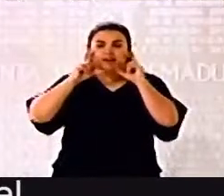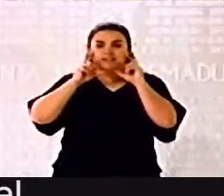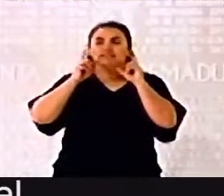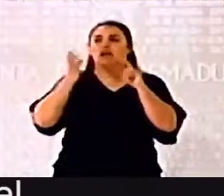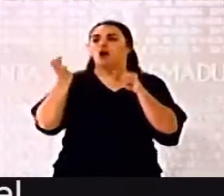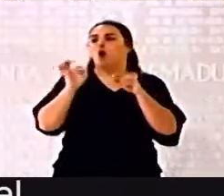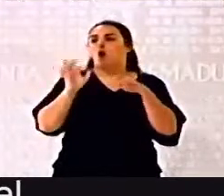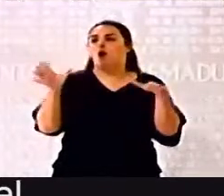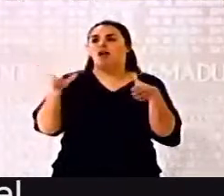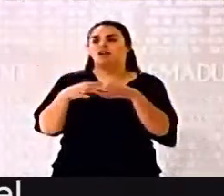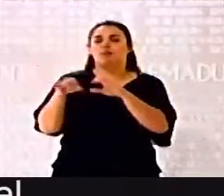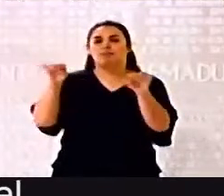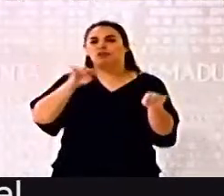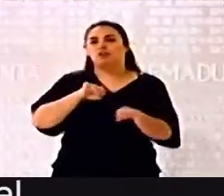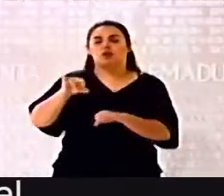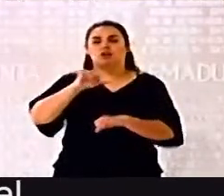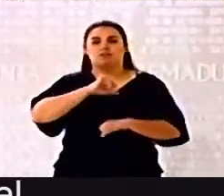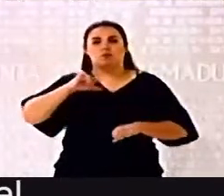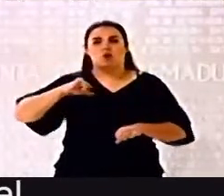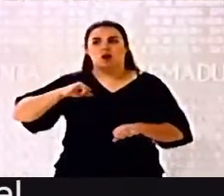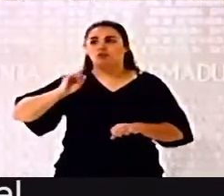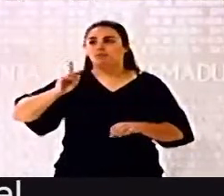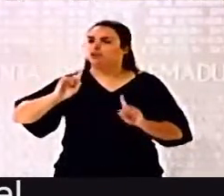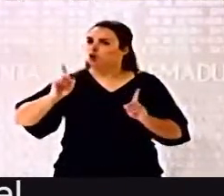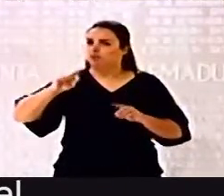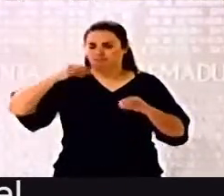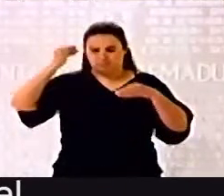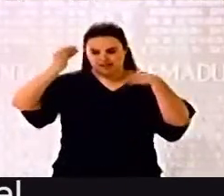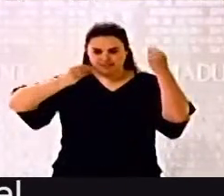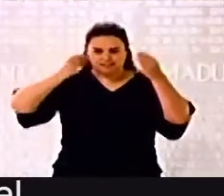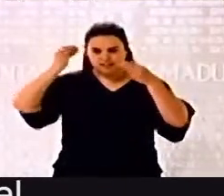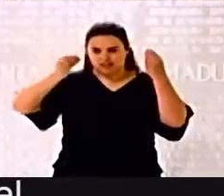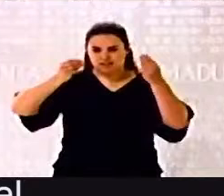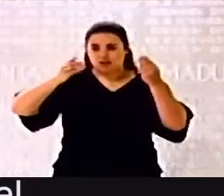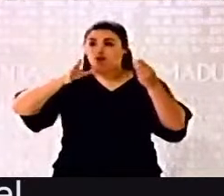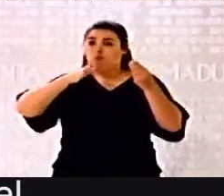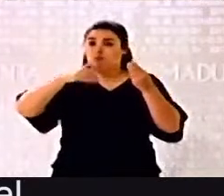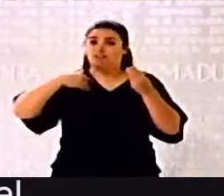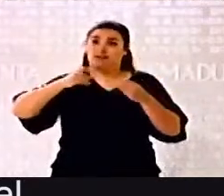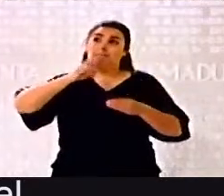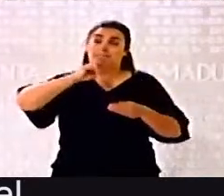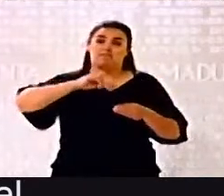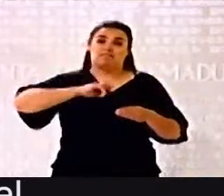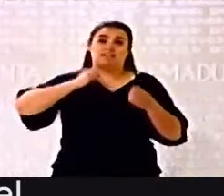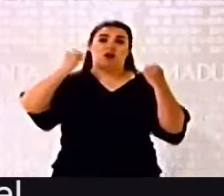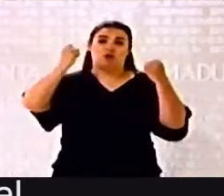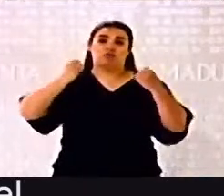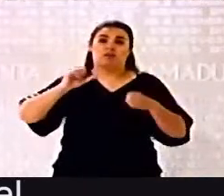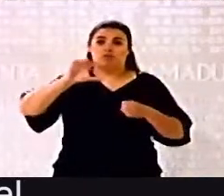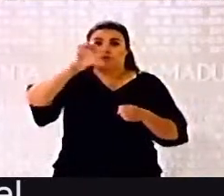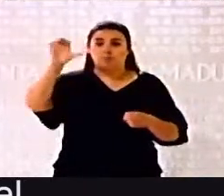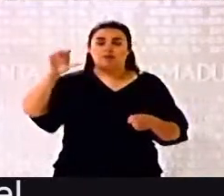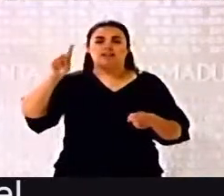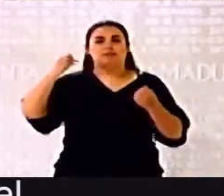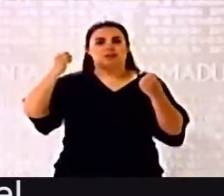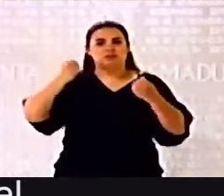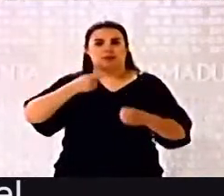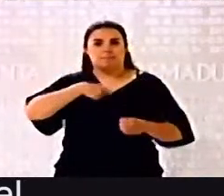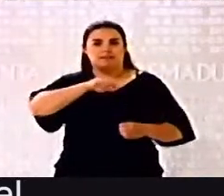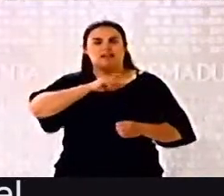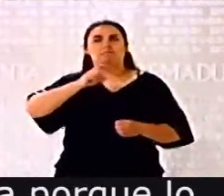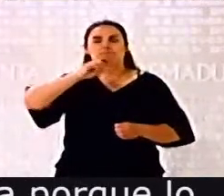o de equipos de protección individual, sino que vamos a pensar ya, porque nos lo están advirtiendo las autoridades europeas y las autoridades